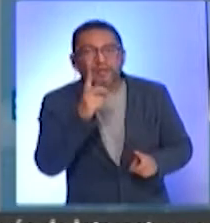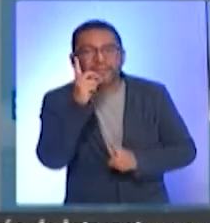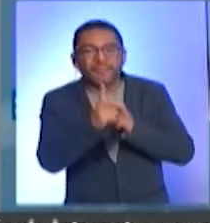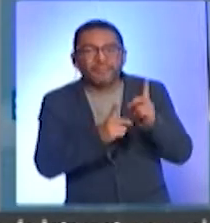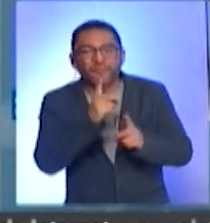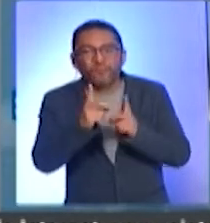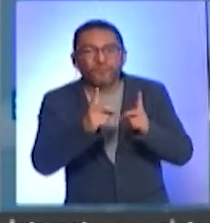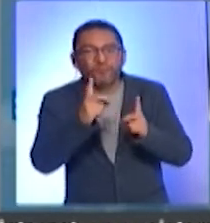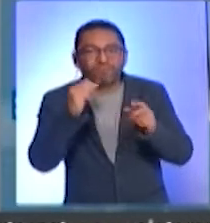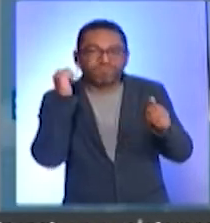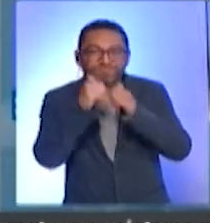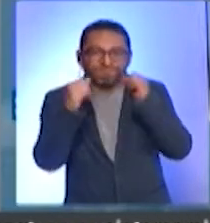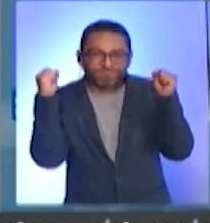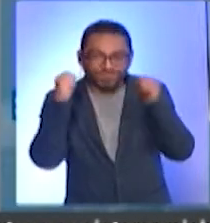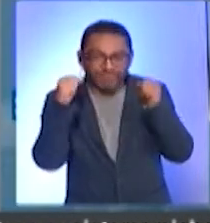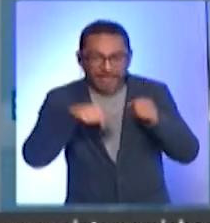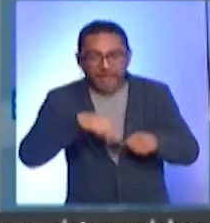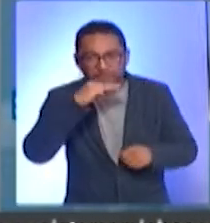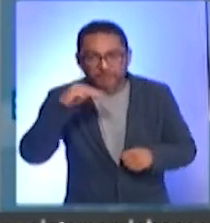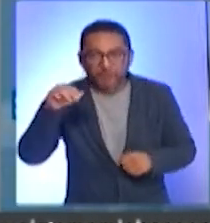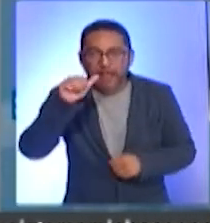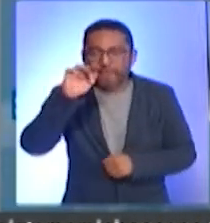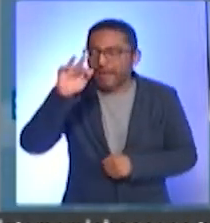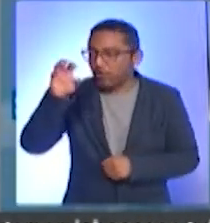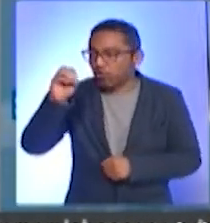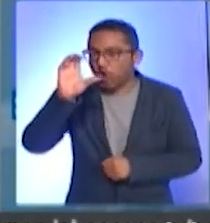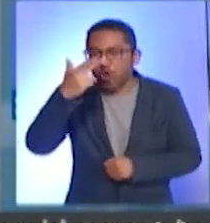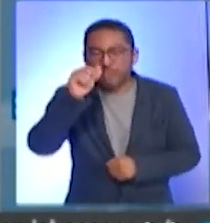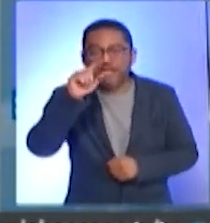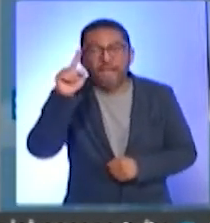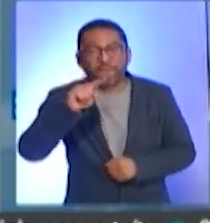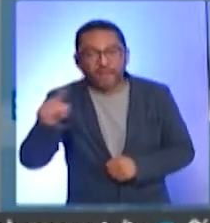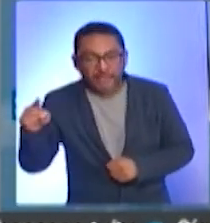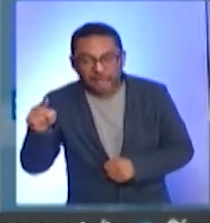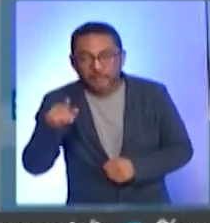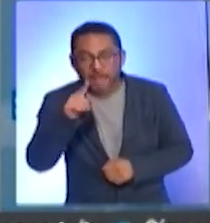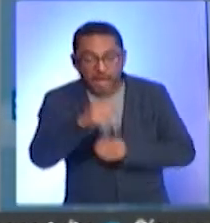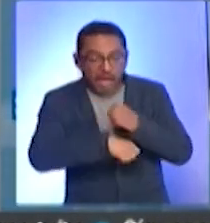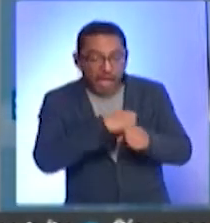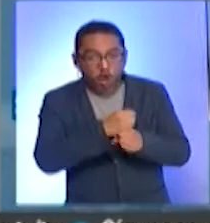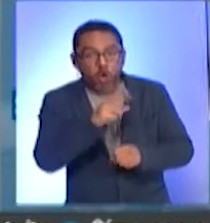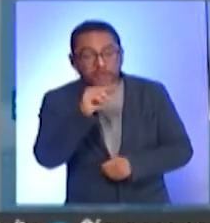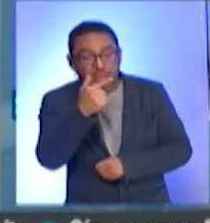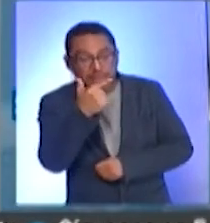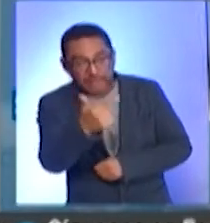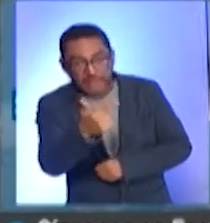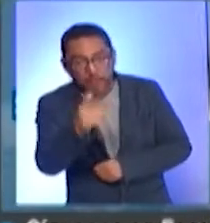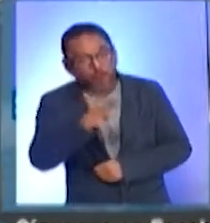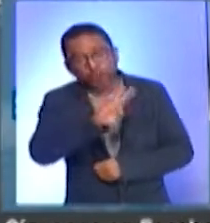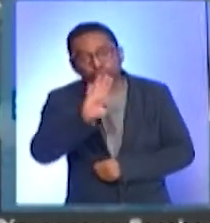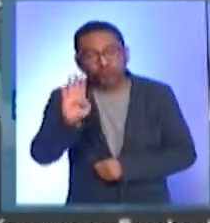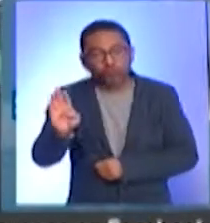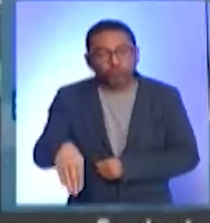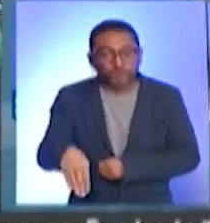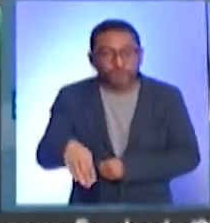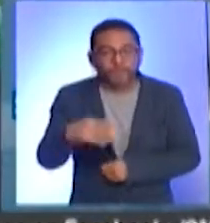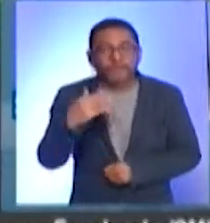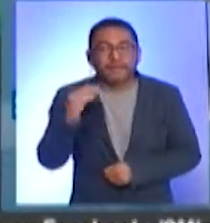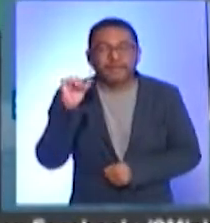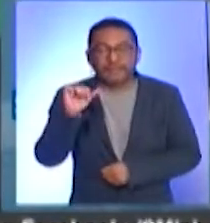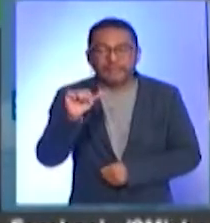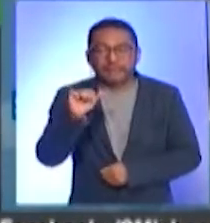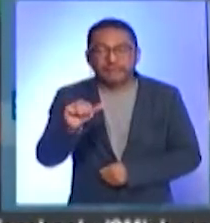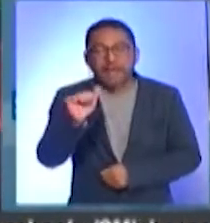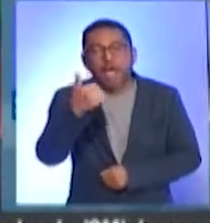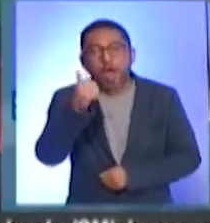michoacano don alberto chávez ramírez quien falleció a los 87 años de edad este 16 de agosto se